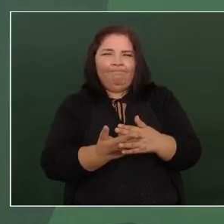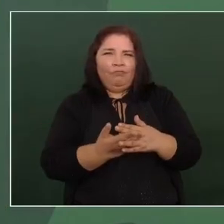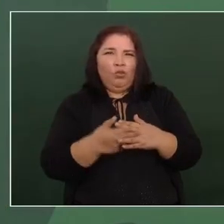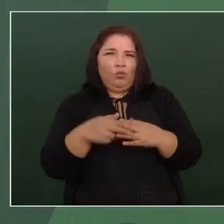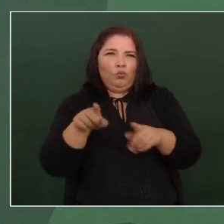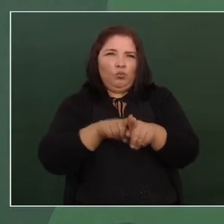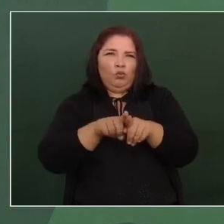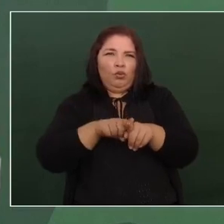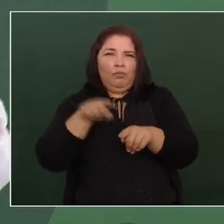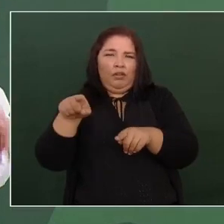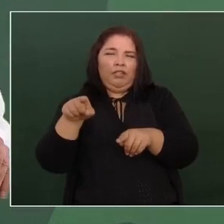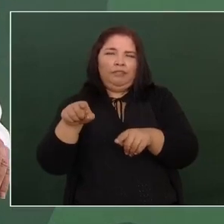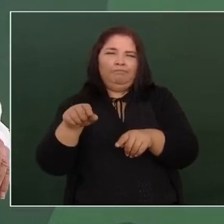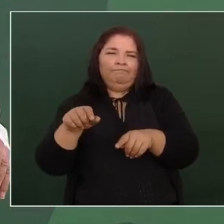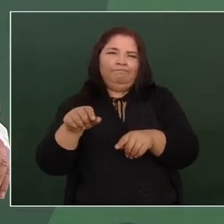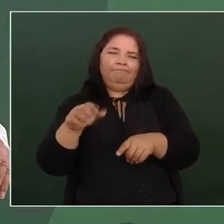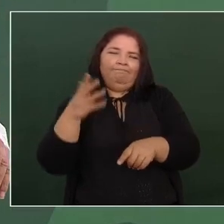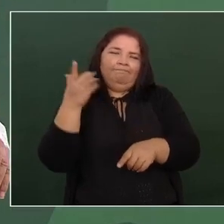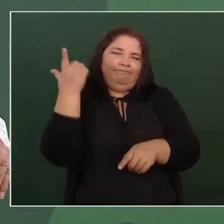vil,